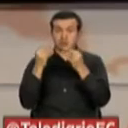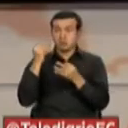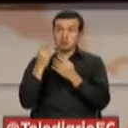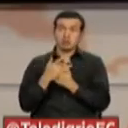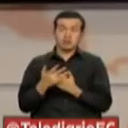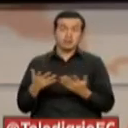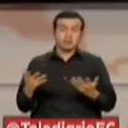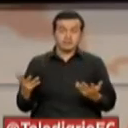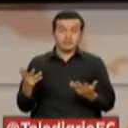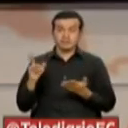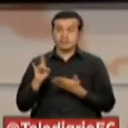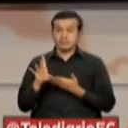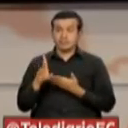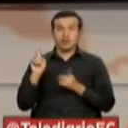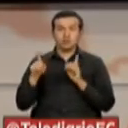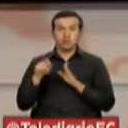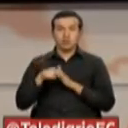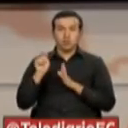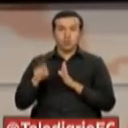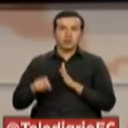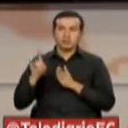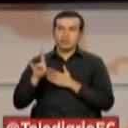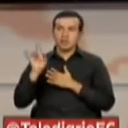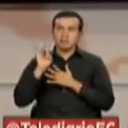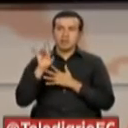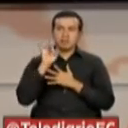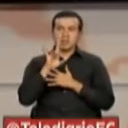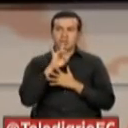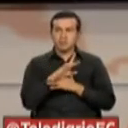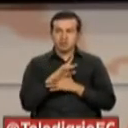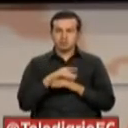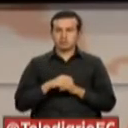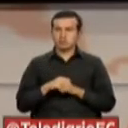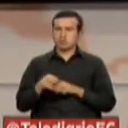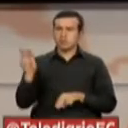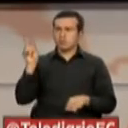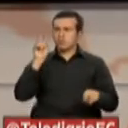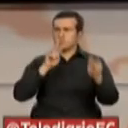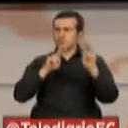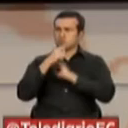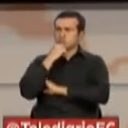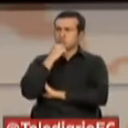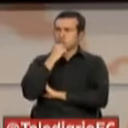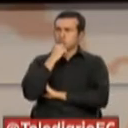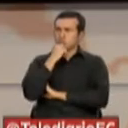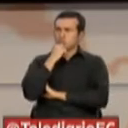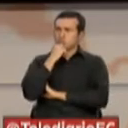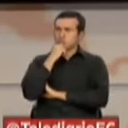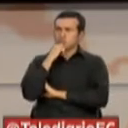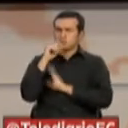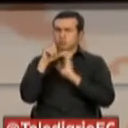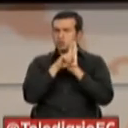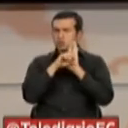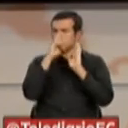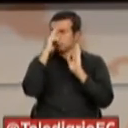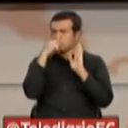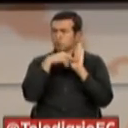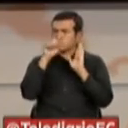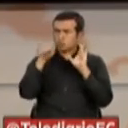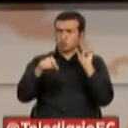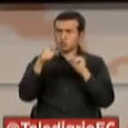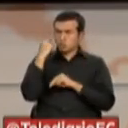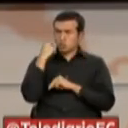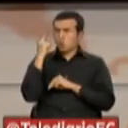sido la destitución de jueces, si ha sido hecha conforme a los alineamientos legales o si no ha